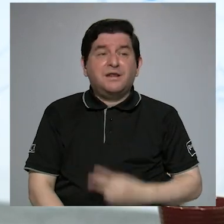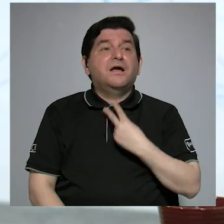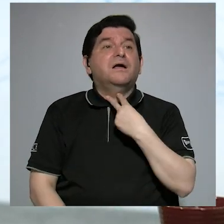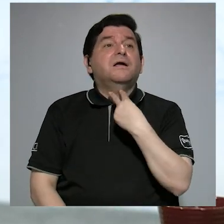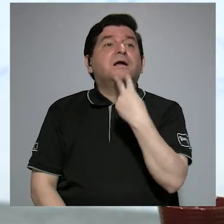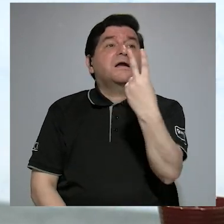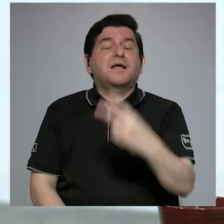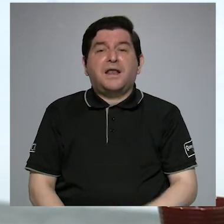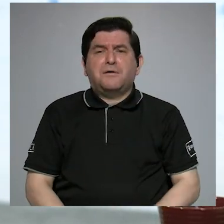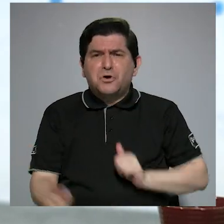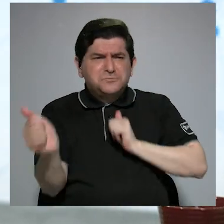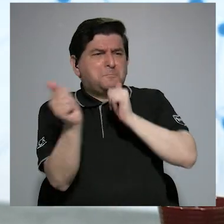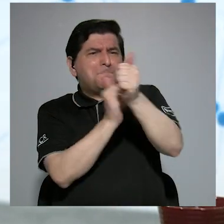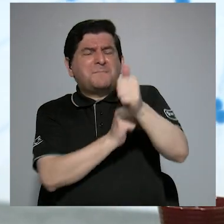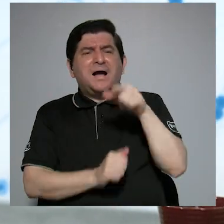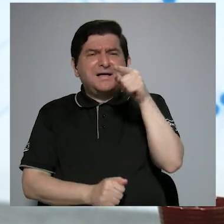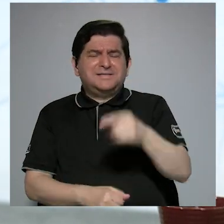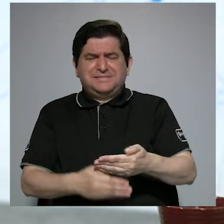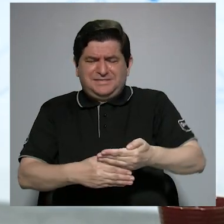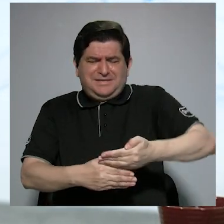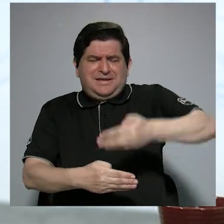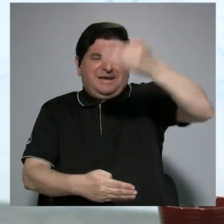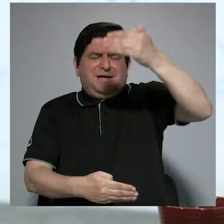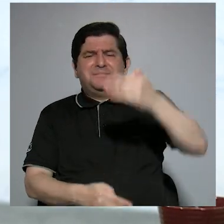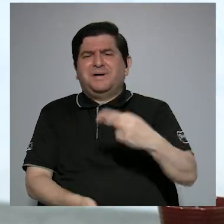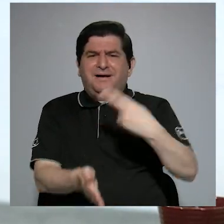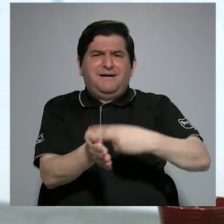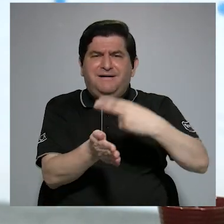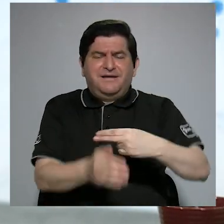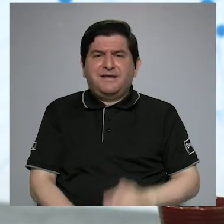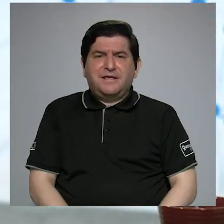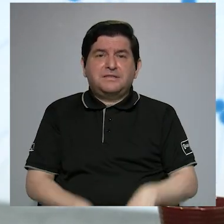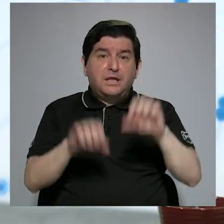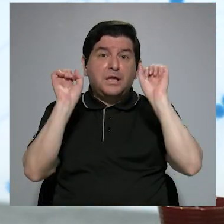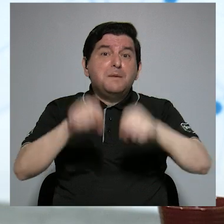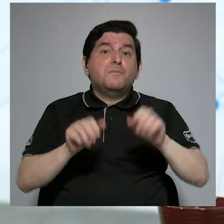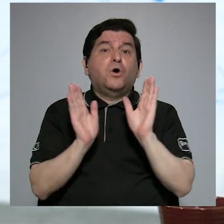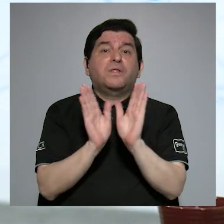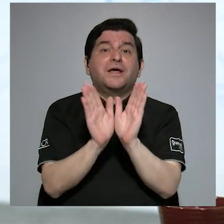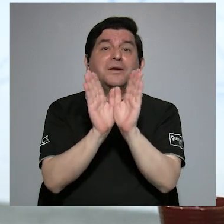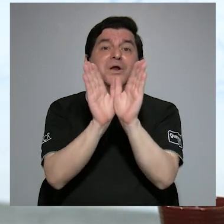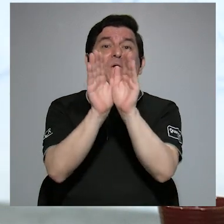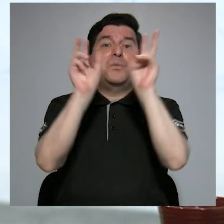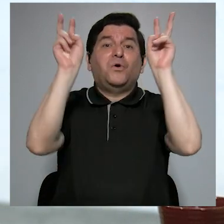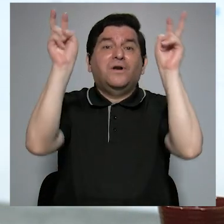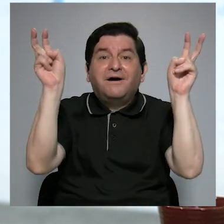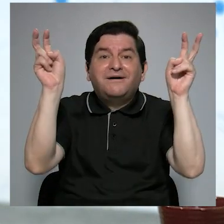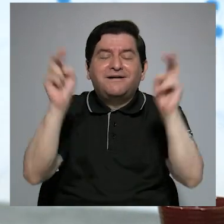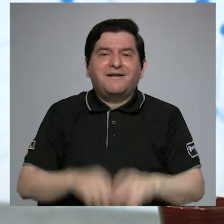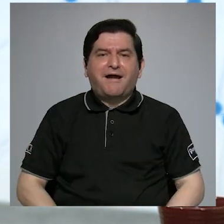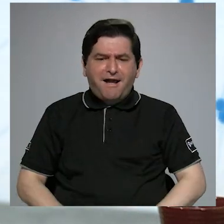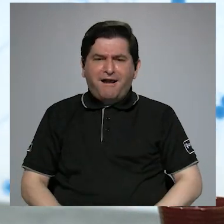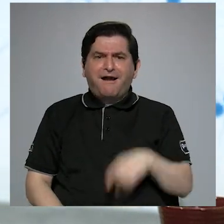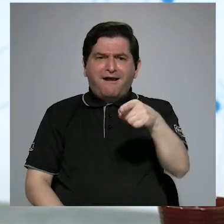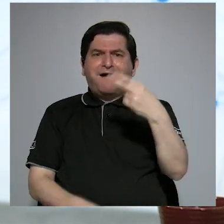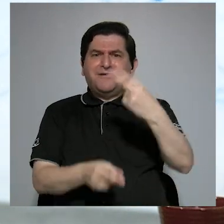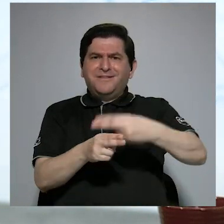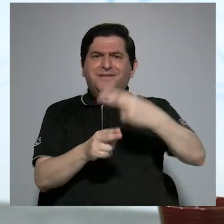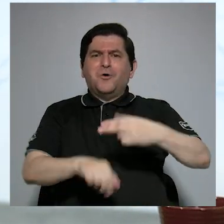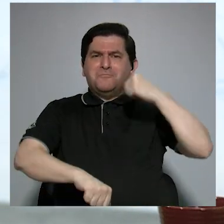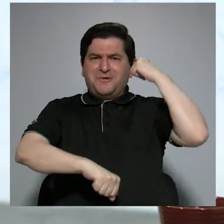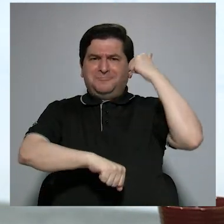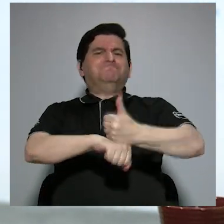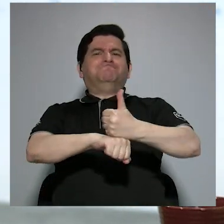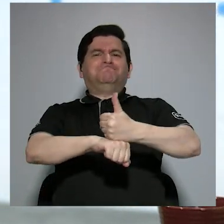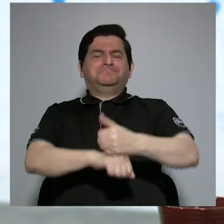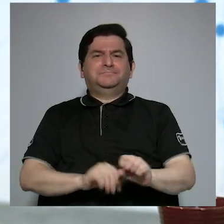voz pueda superar esas 4 paredes del hospital y que podamos volar. Entonces, por eso fue que se quedó Podemos Volar y por eso es